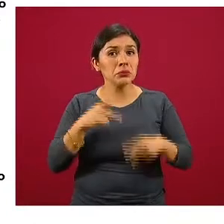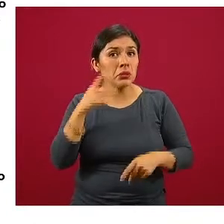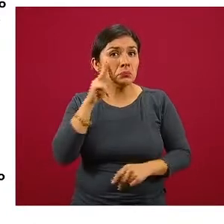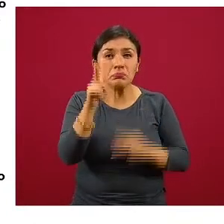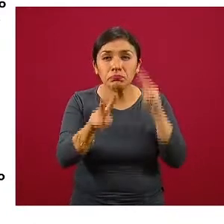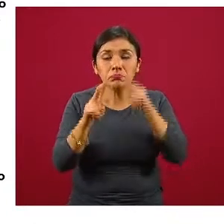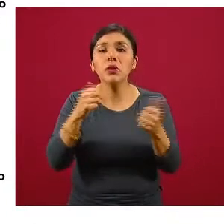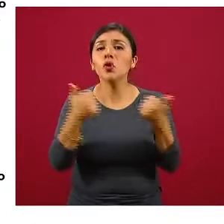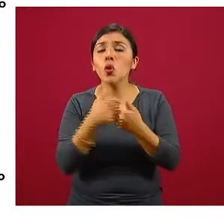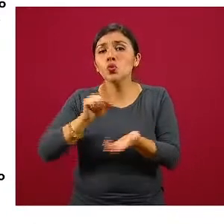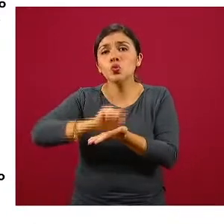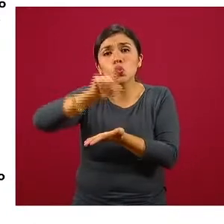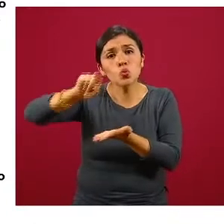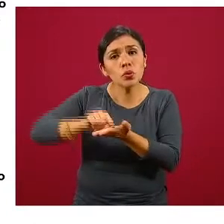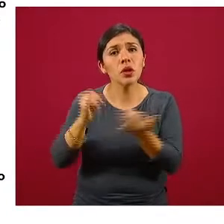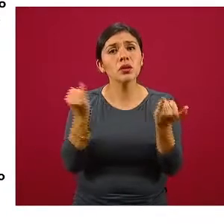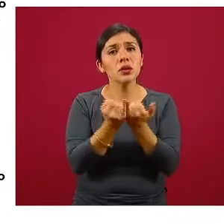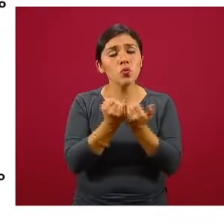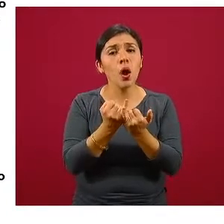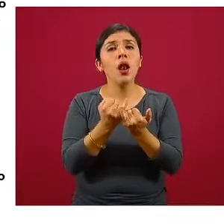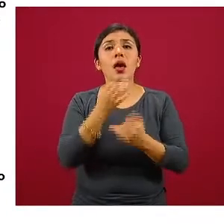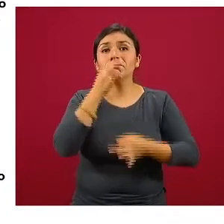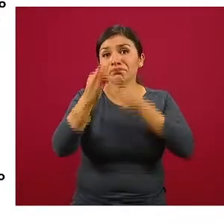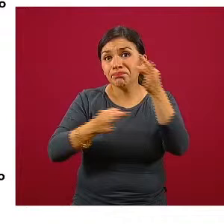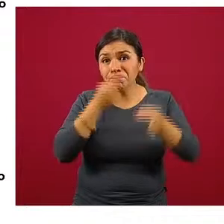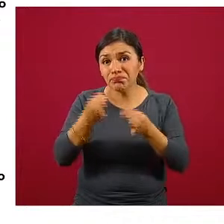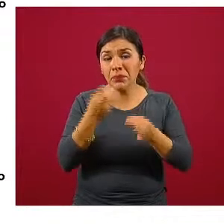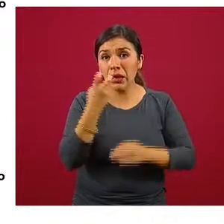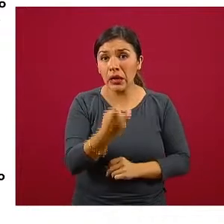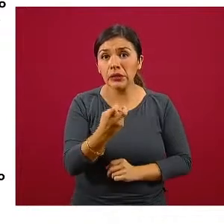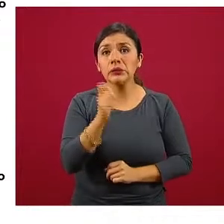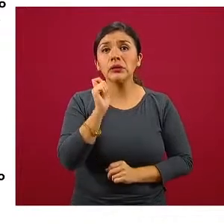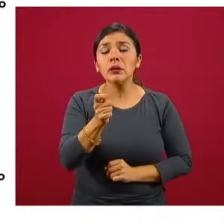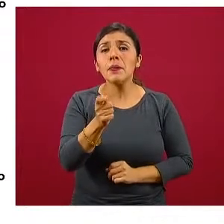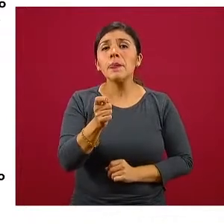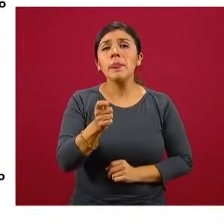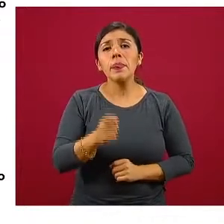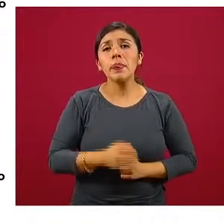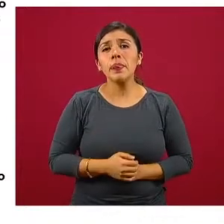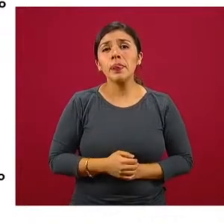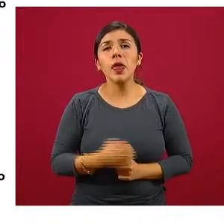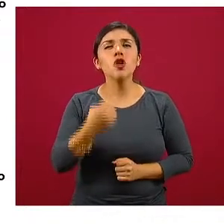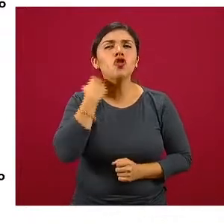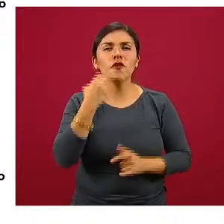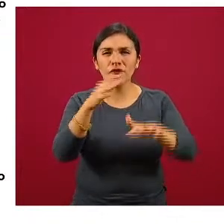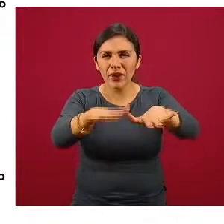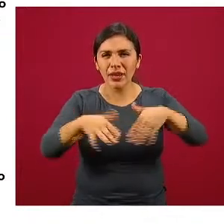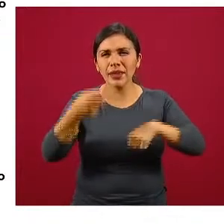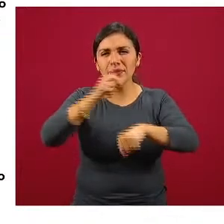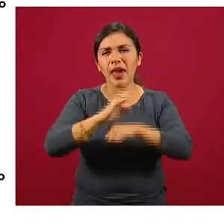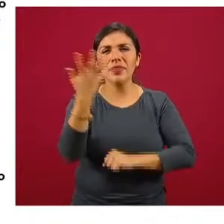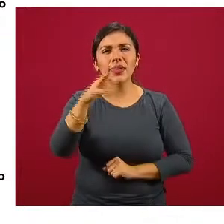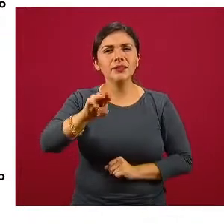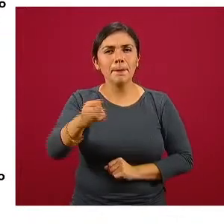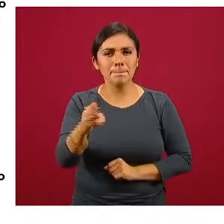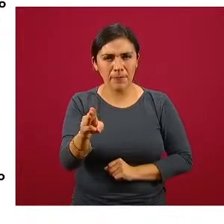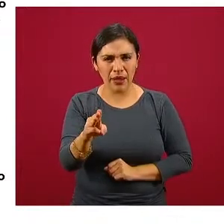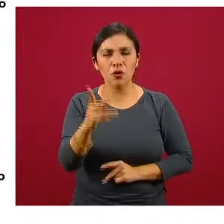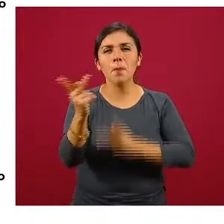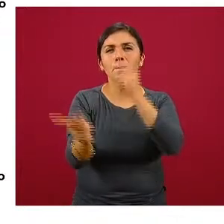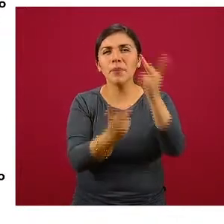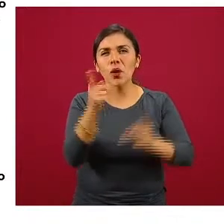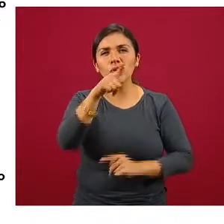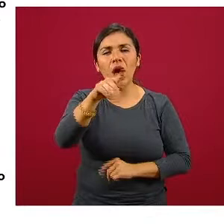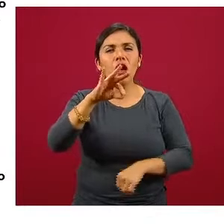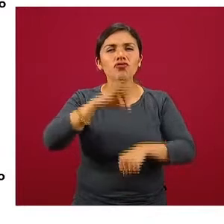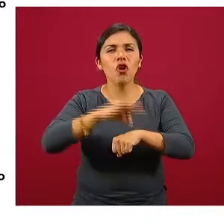de Twitter, el comunicado técnico, la conferencia de prensa del 10 de mayo de pregunta del doctor Gatell